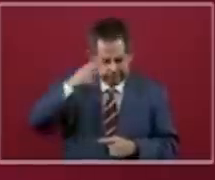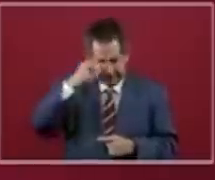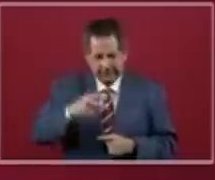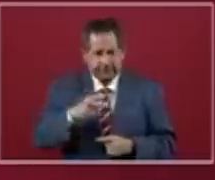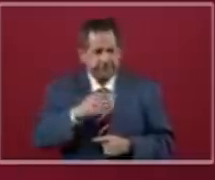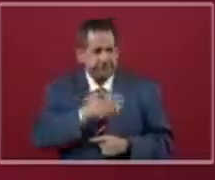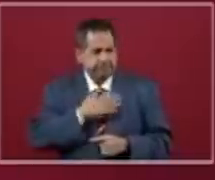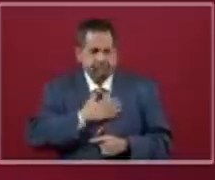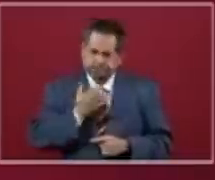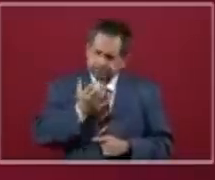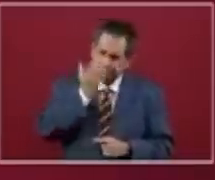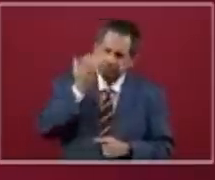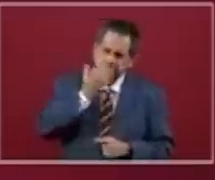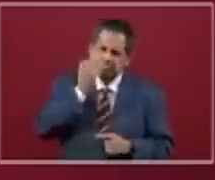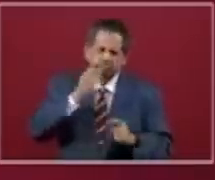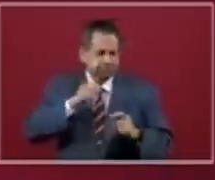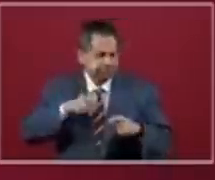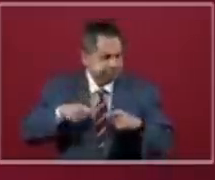nuestras costumbres.